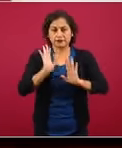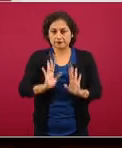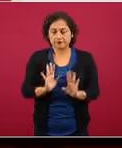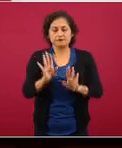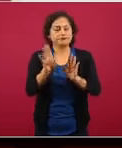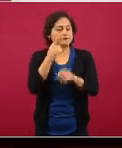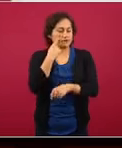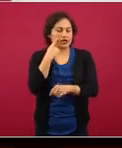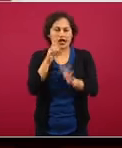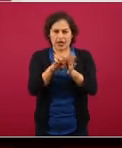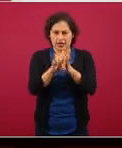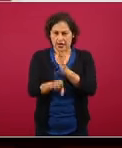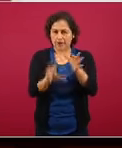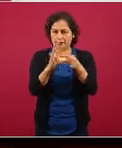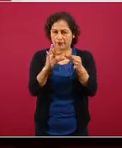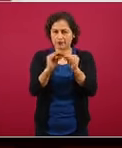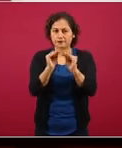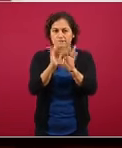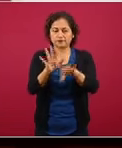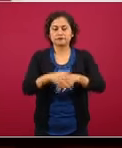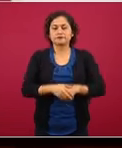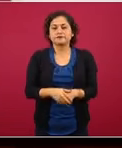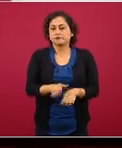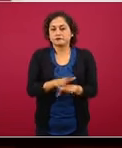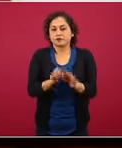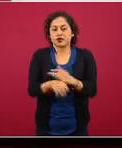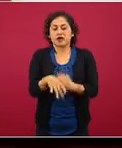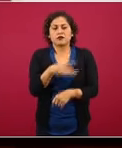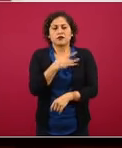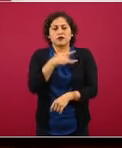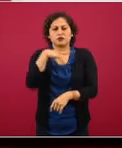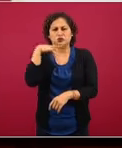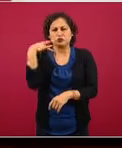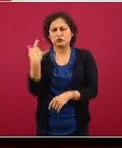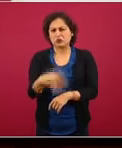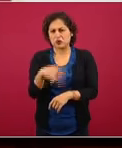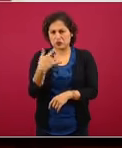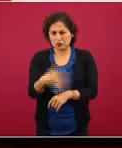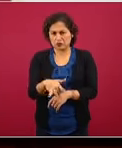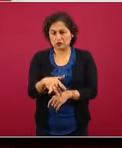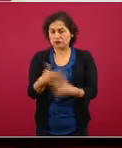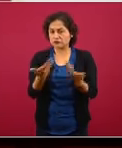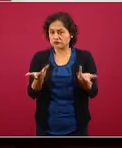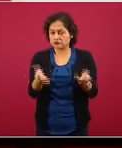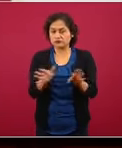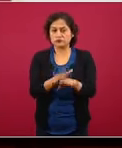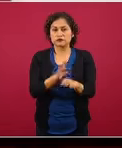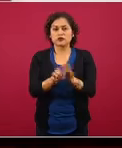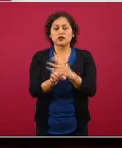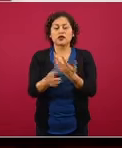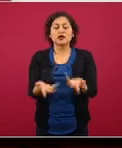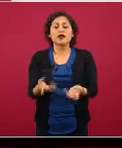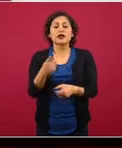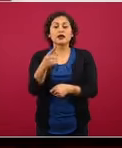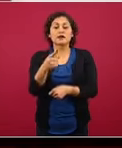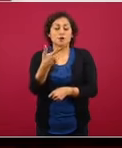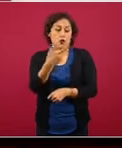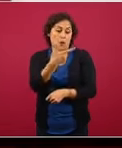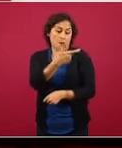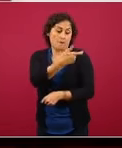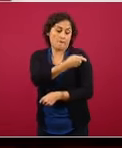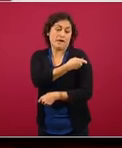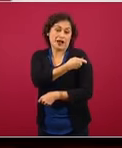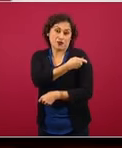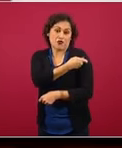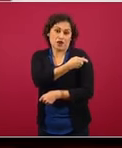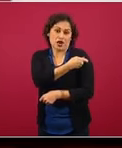Un ejemplo: dolor, ¿sí? O sea, dentro de las características de toda vacuna que se